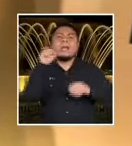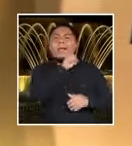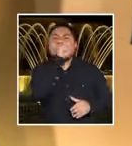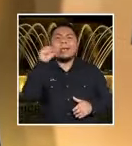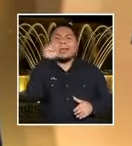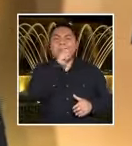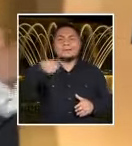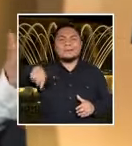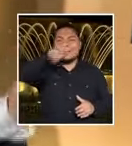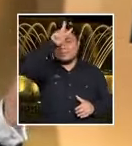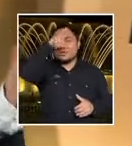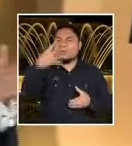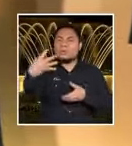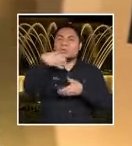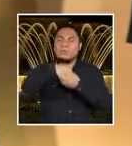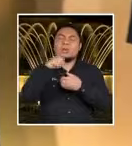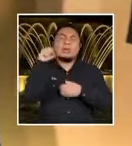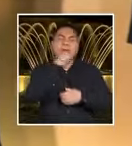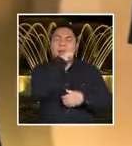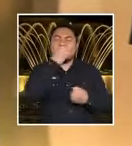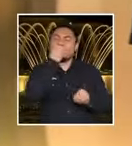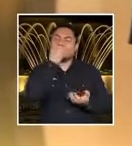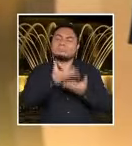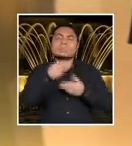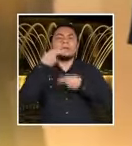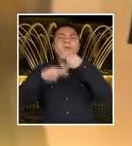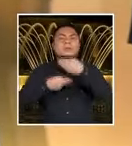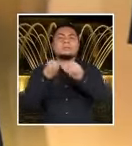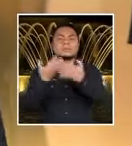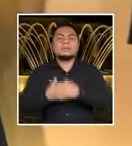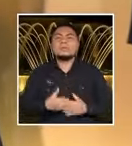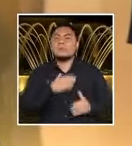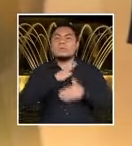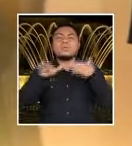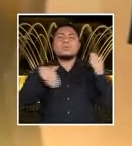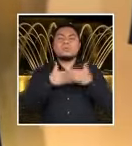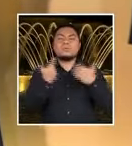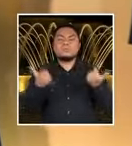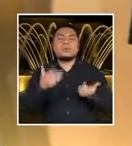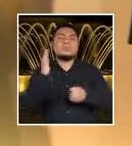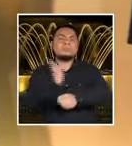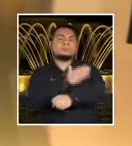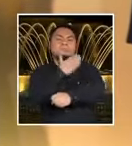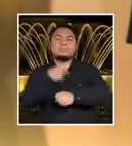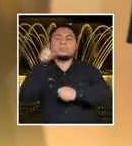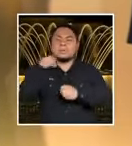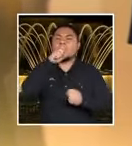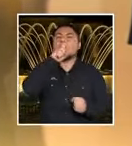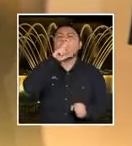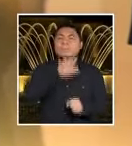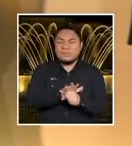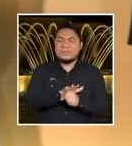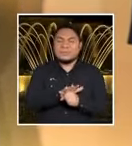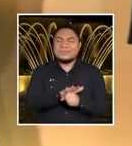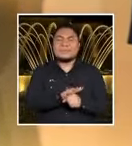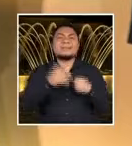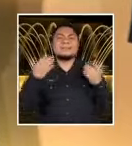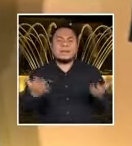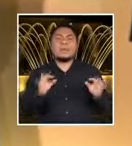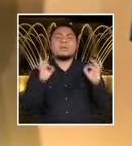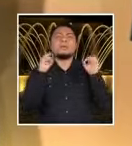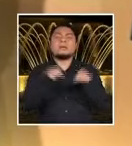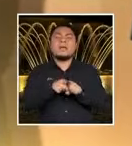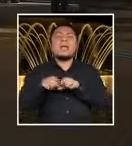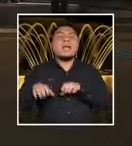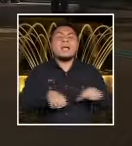orgullo nacional de todas las generaciones y de todos los ritmos, que se han comprometido